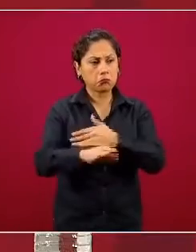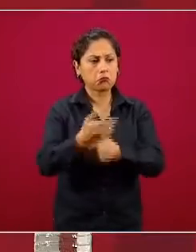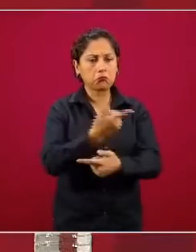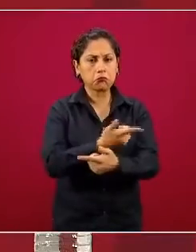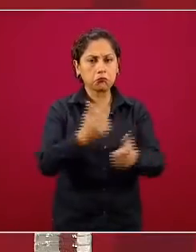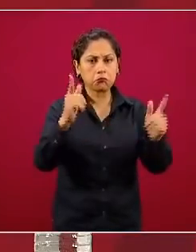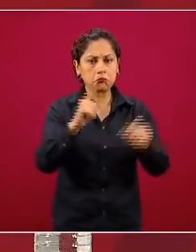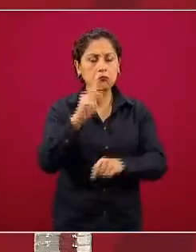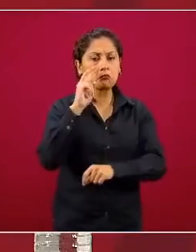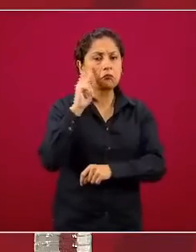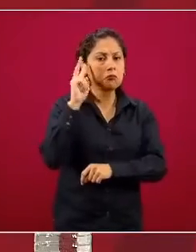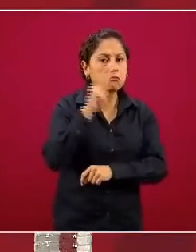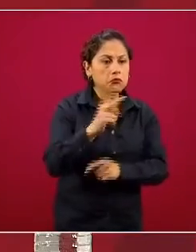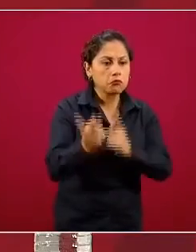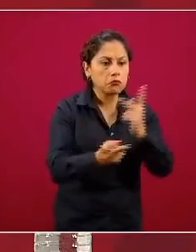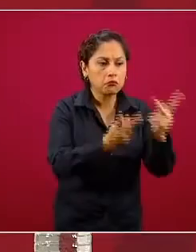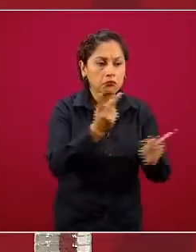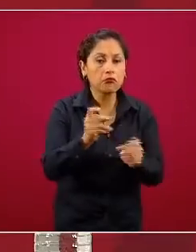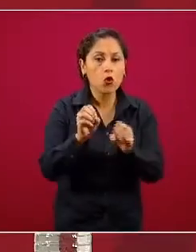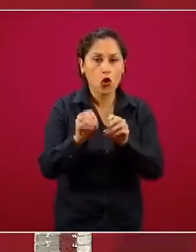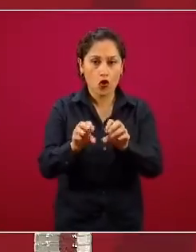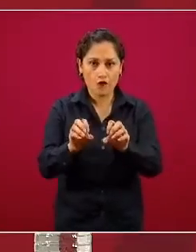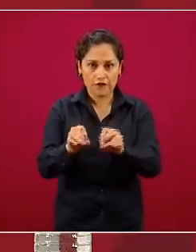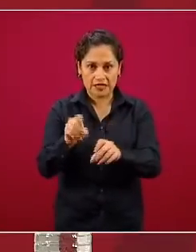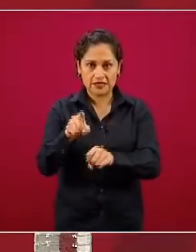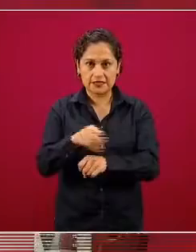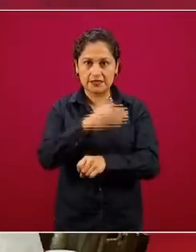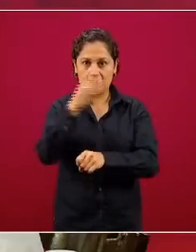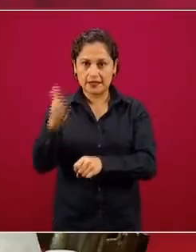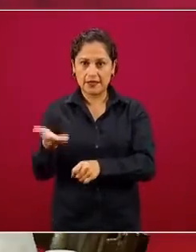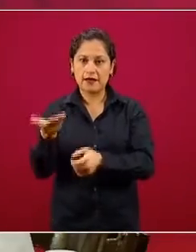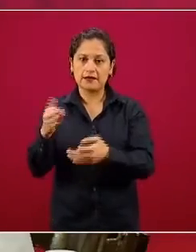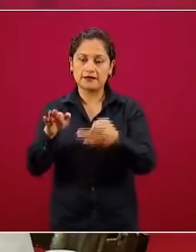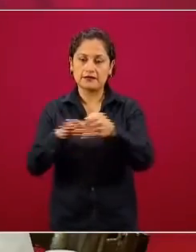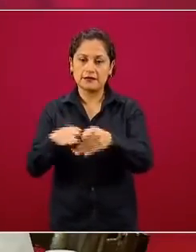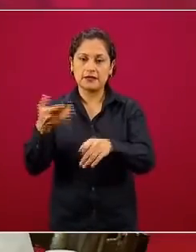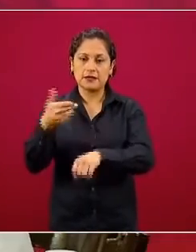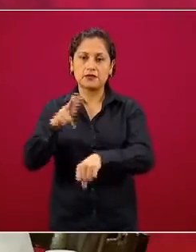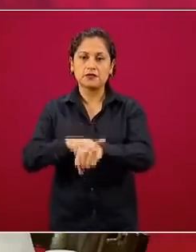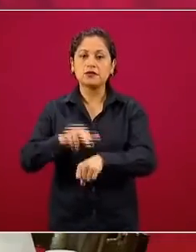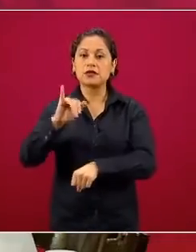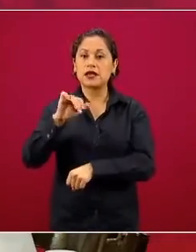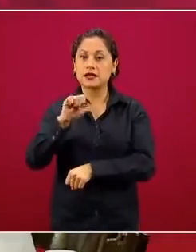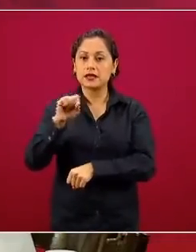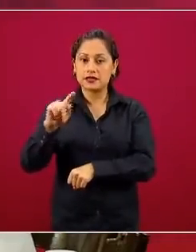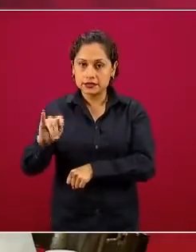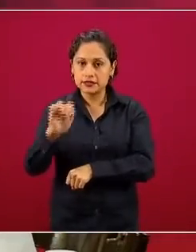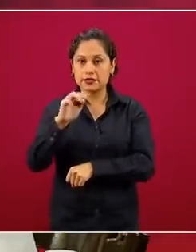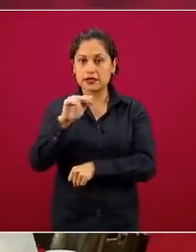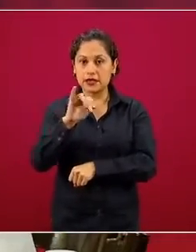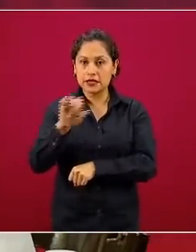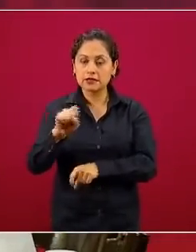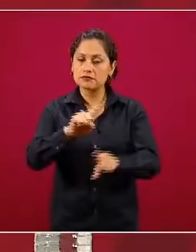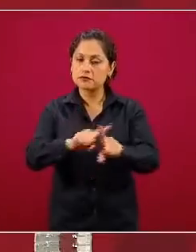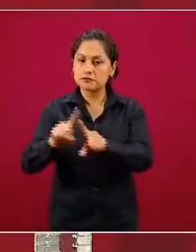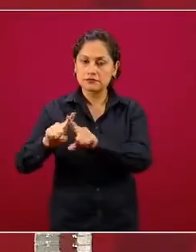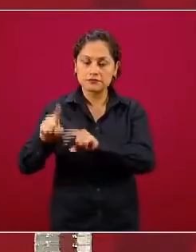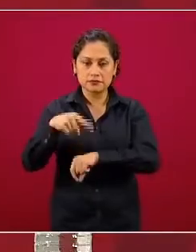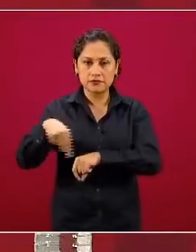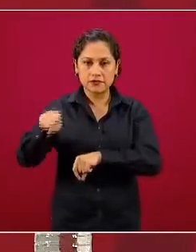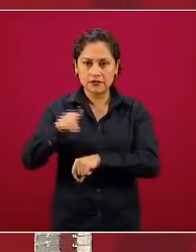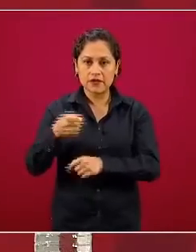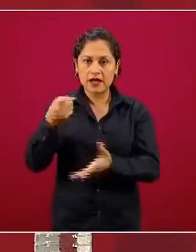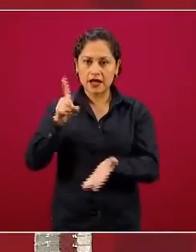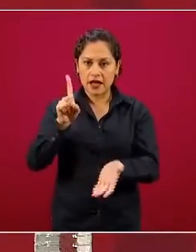colaborando para que se instalen también en los hospitales del IMSS, del ISSSTE y los institutos nacionales de salud y los hospitales generales que dependen